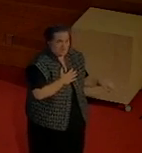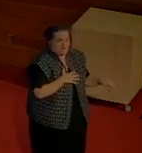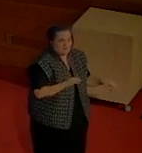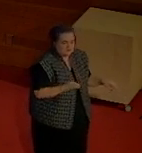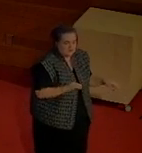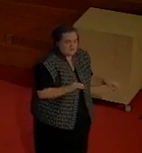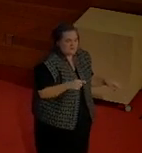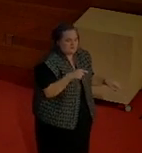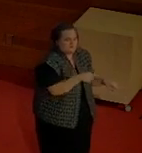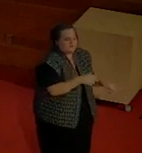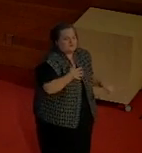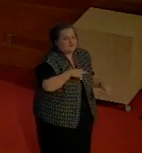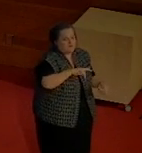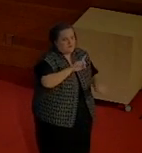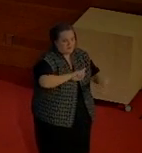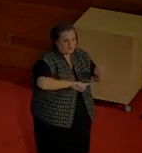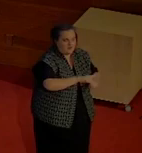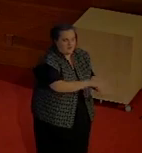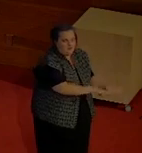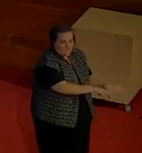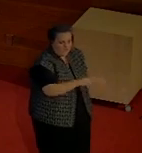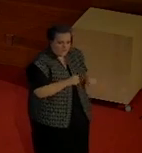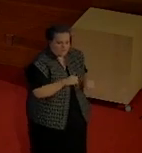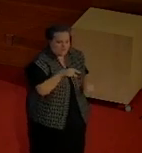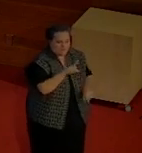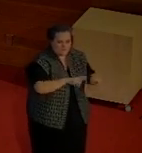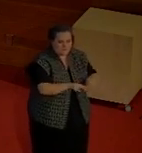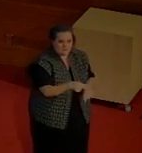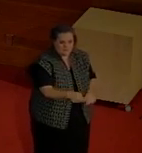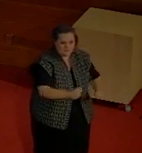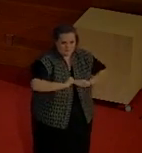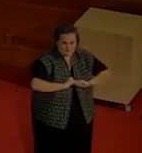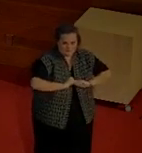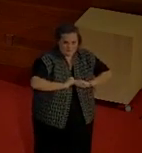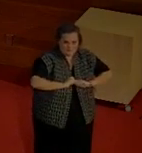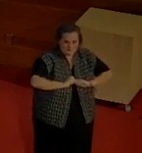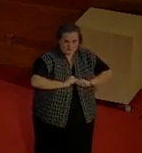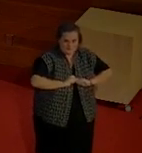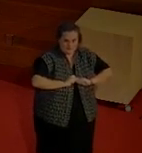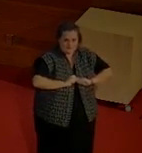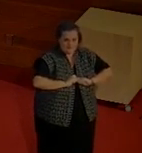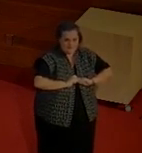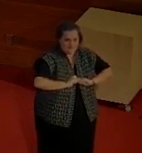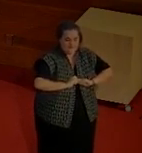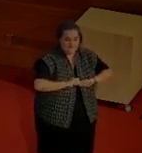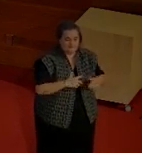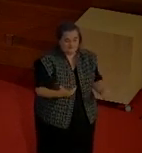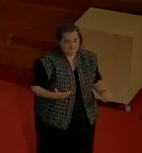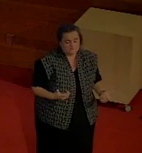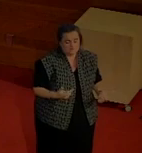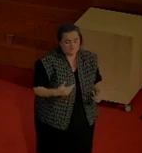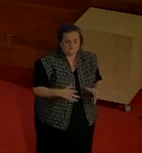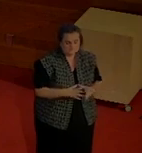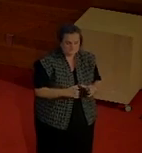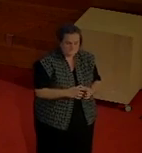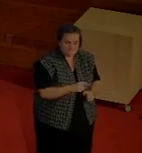resolver ese problema enorme de que en ese asunto concreto voy por detrás Y es un asunto fundamental pues la tentación de irme por